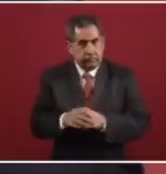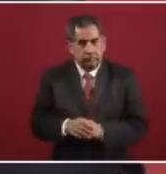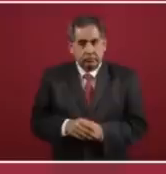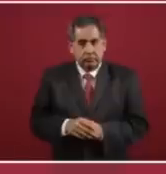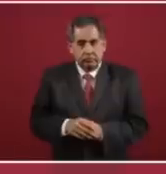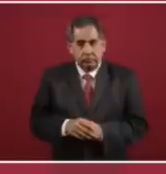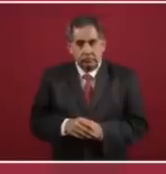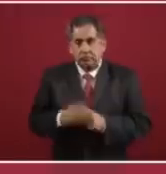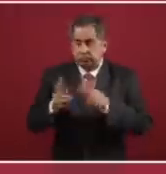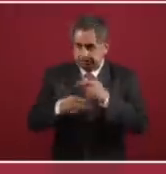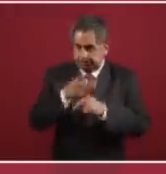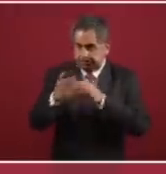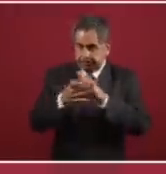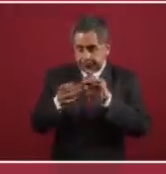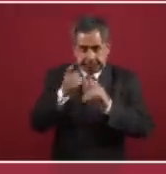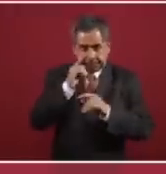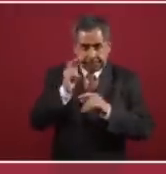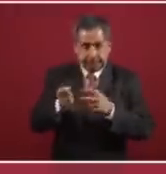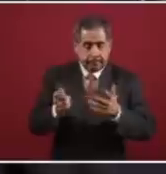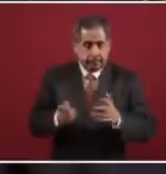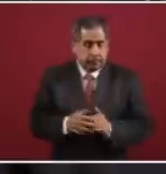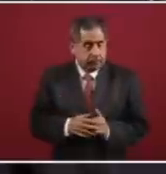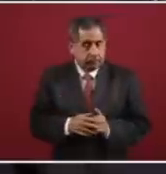así tenemos que ver